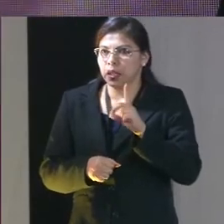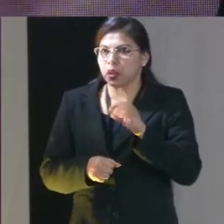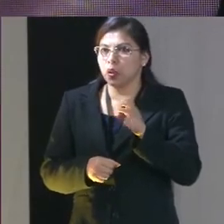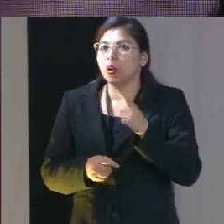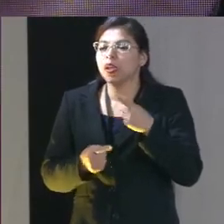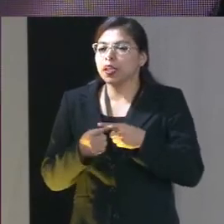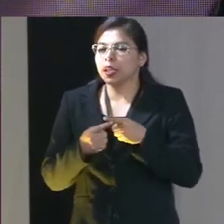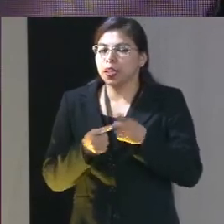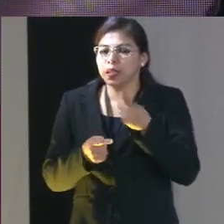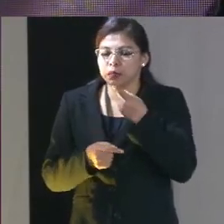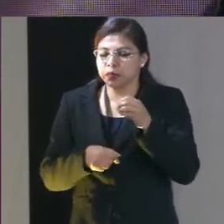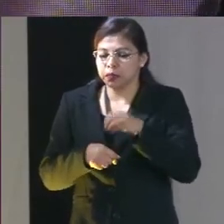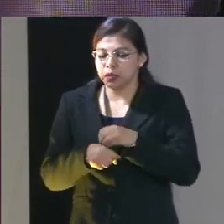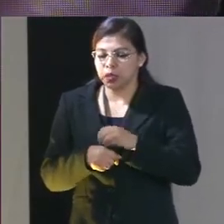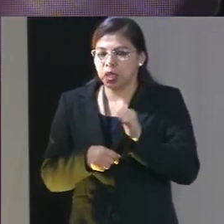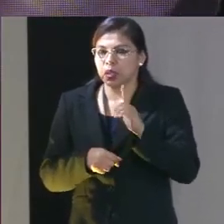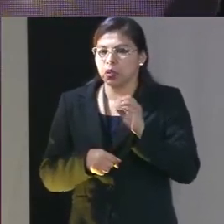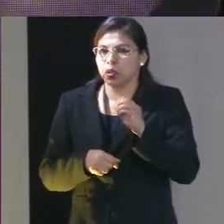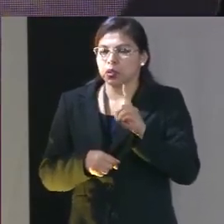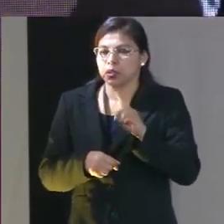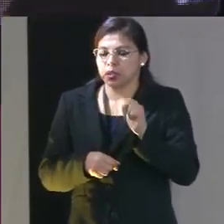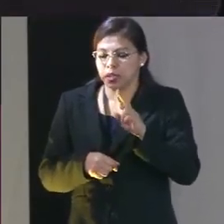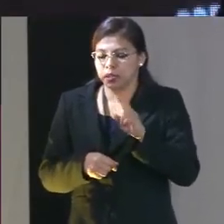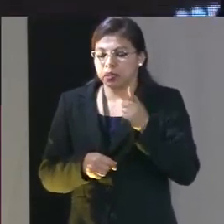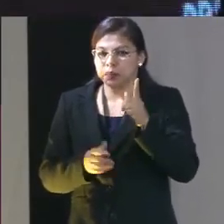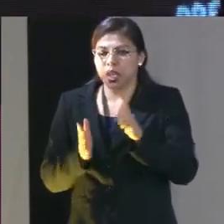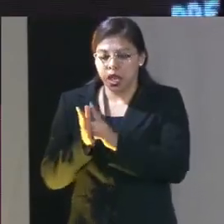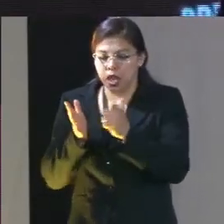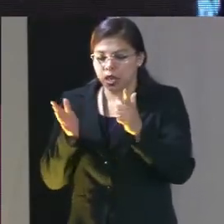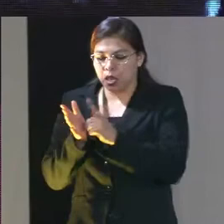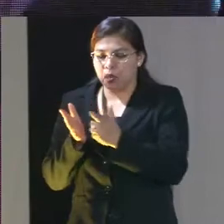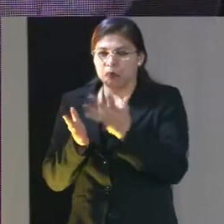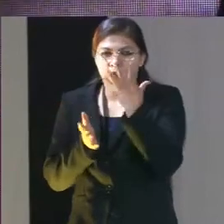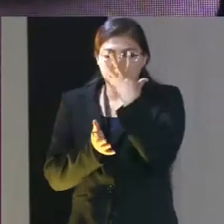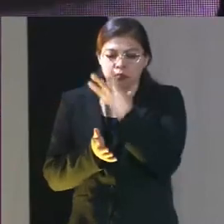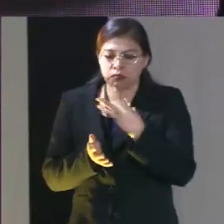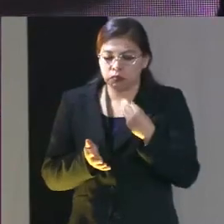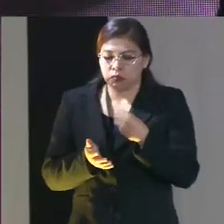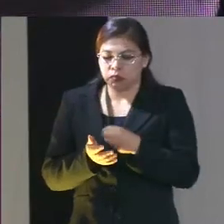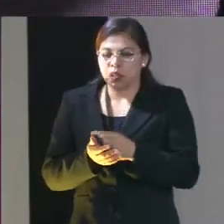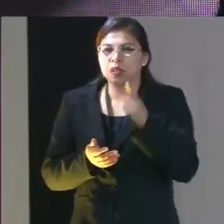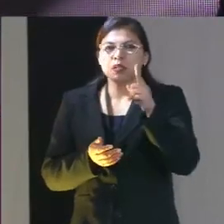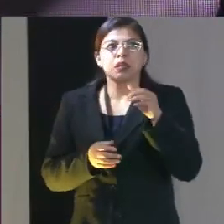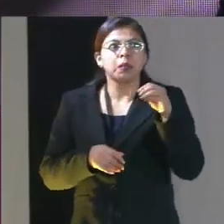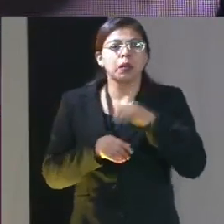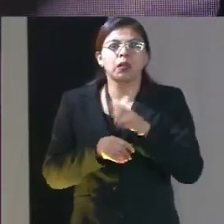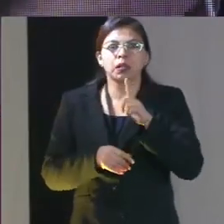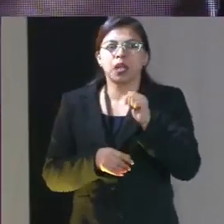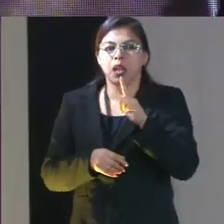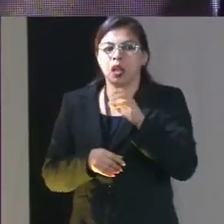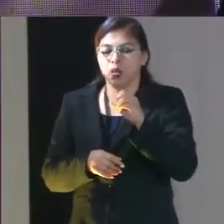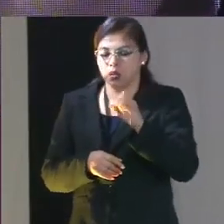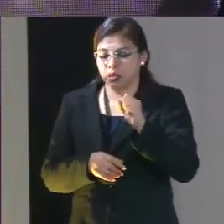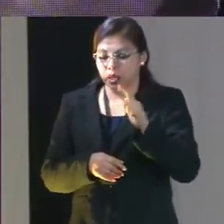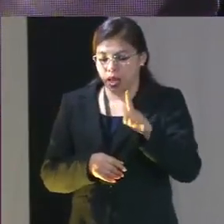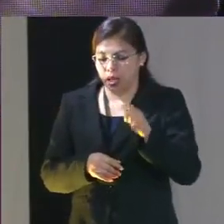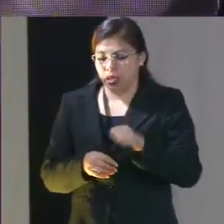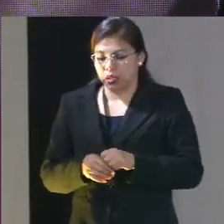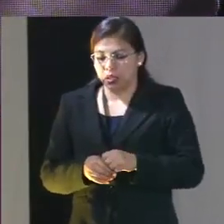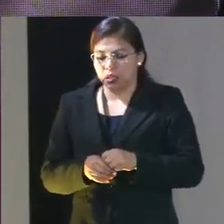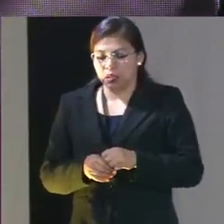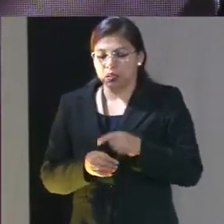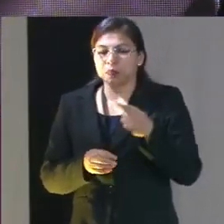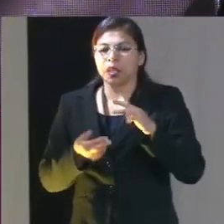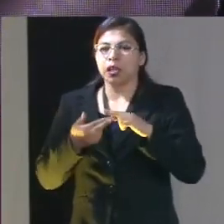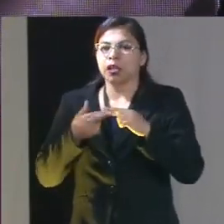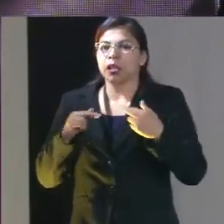él le puso a la cosa. Acaba de publicar un libro maravilloso, busquen aquí el stand de Grano de Sal y compren el libro que se